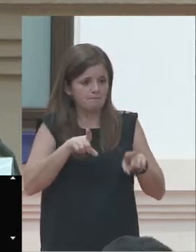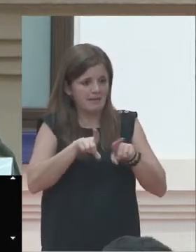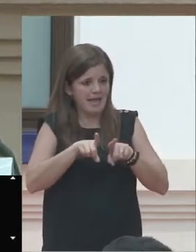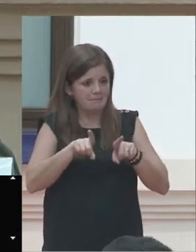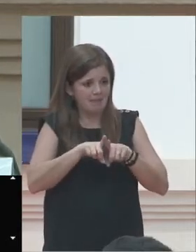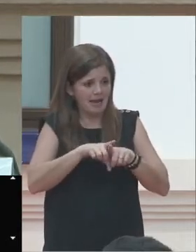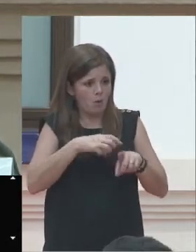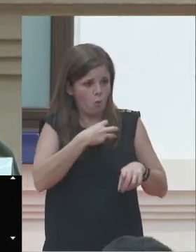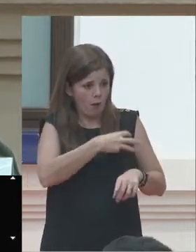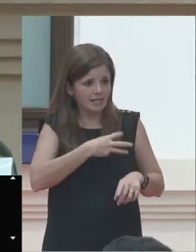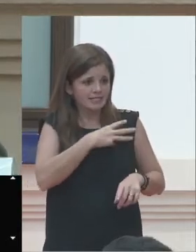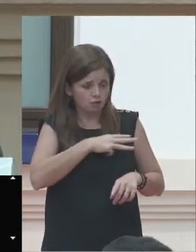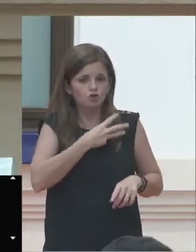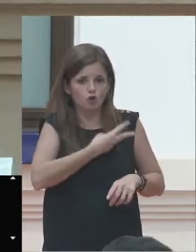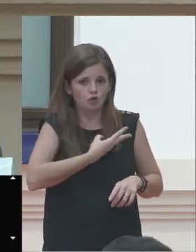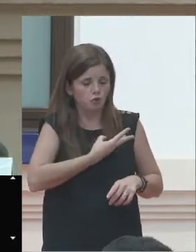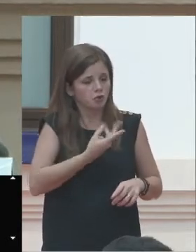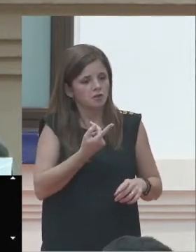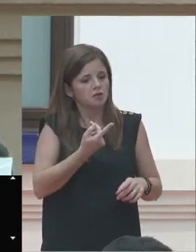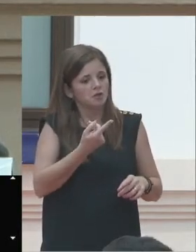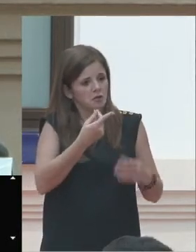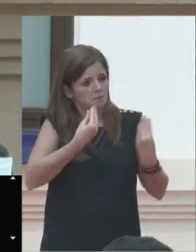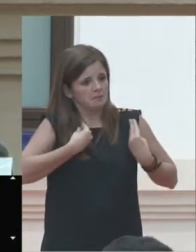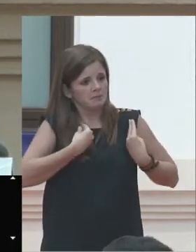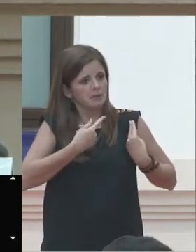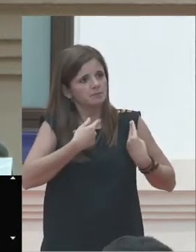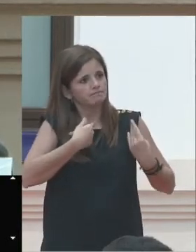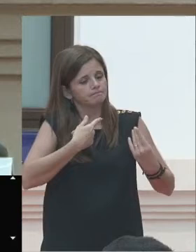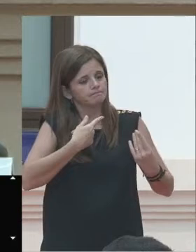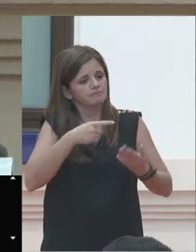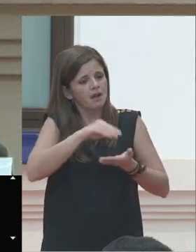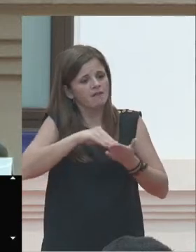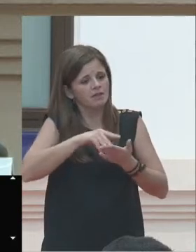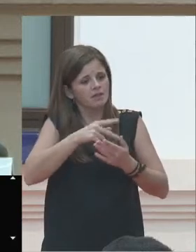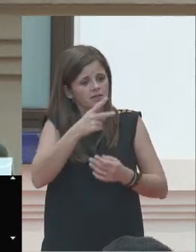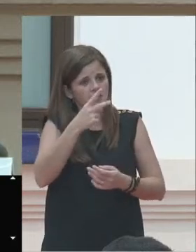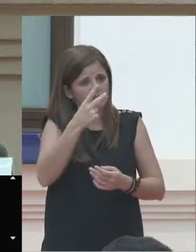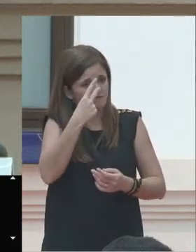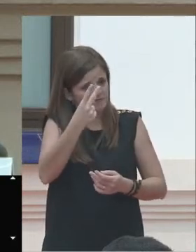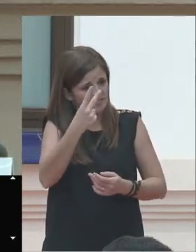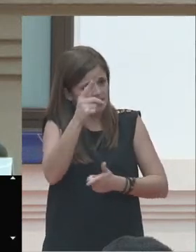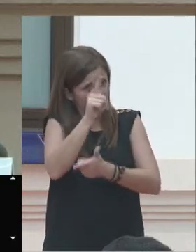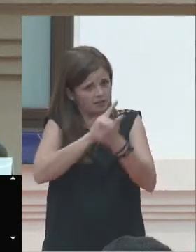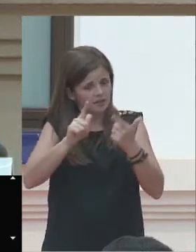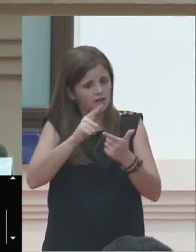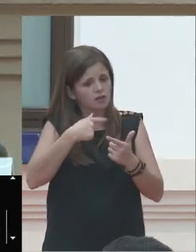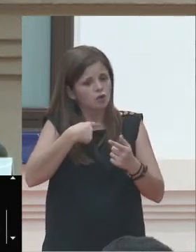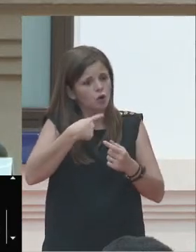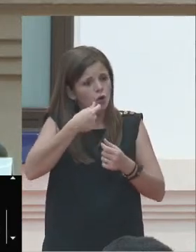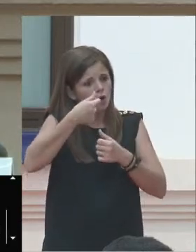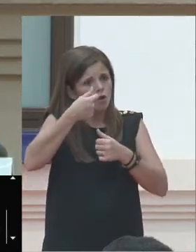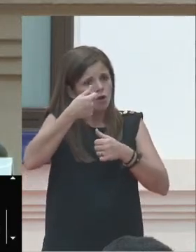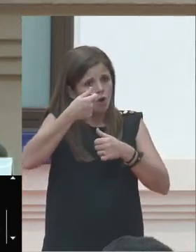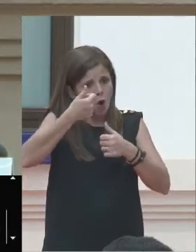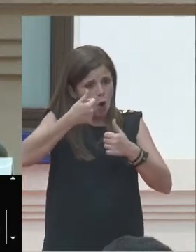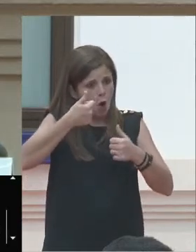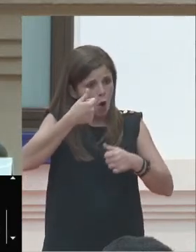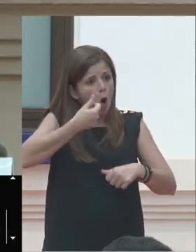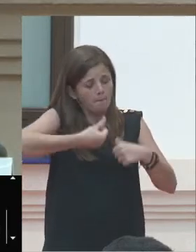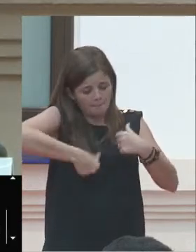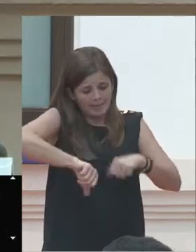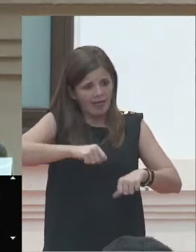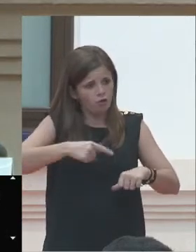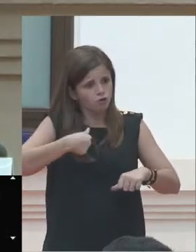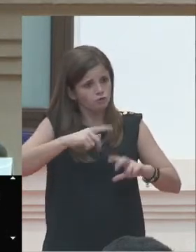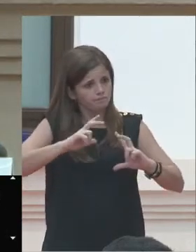Washington y queremos ir a verla. Y yo, aunque me he operado hace ya tiempo de estómago, aún tengo obesidad mórbida. Y